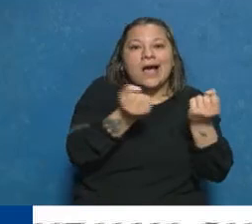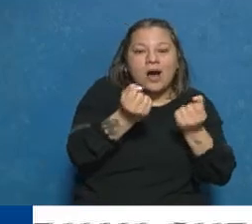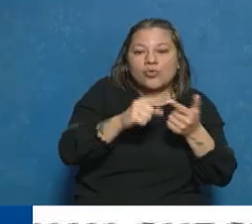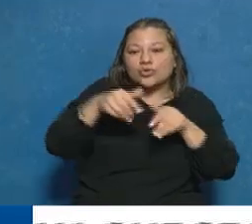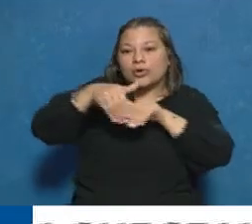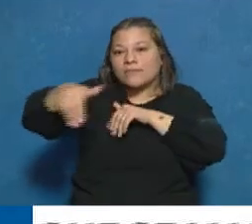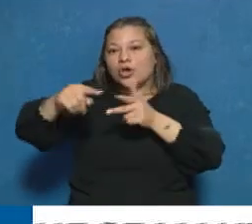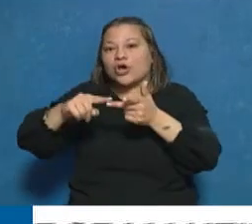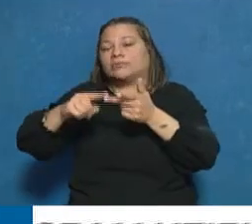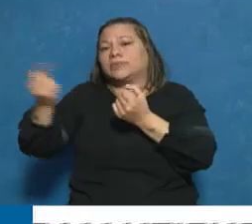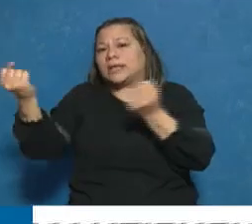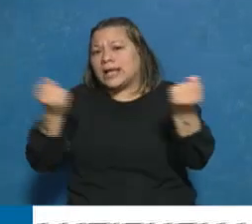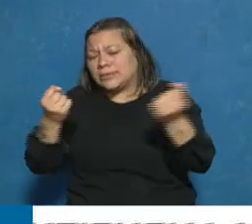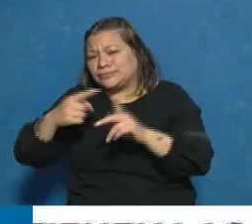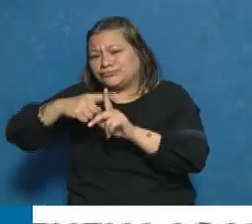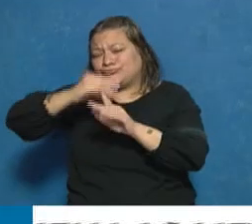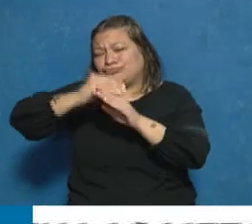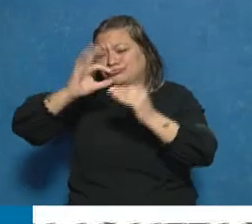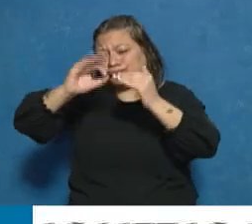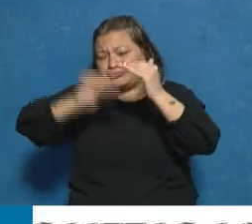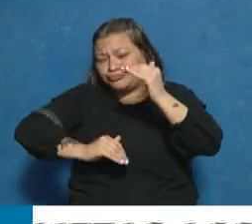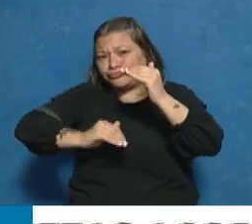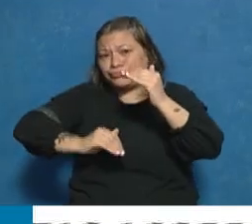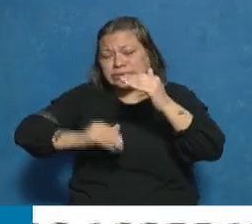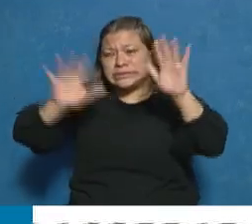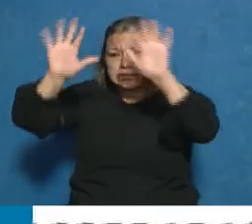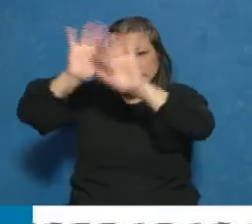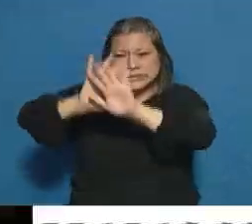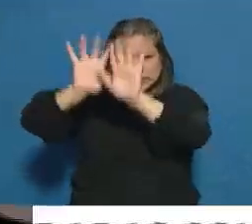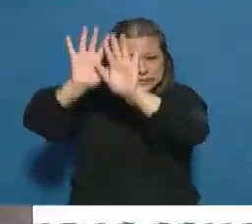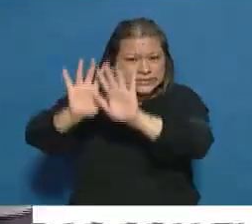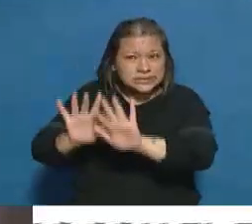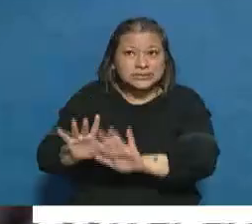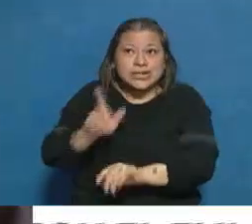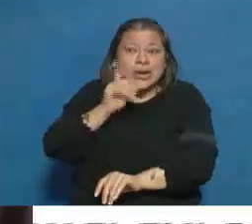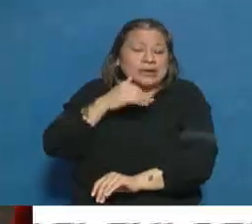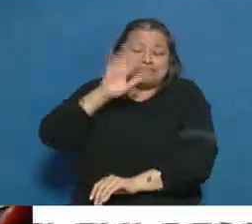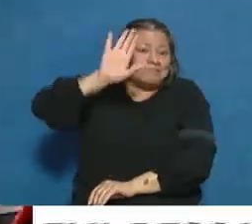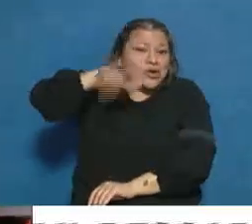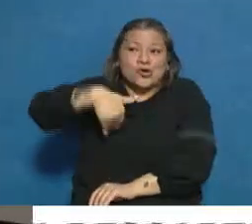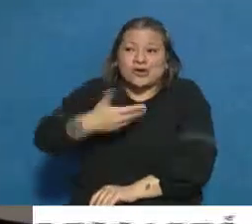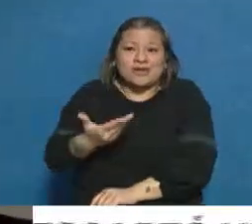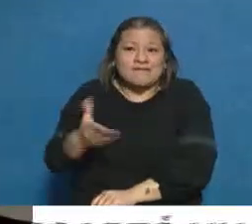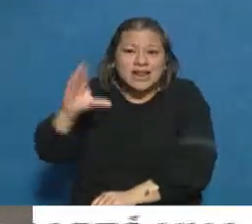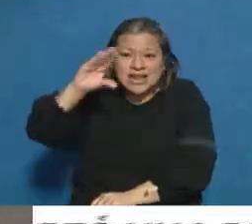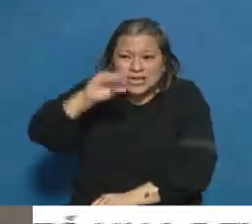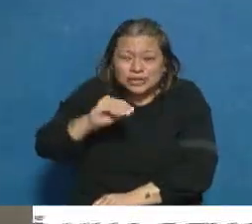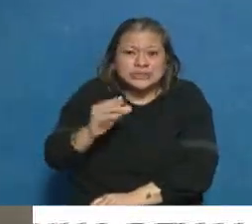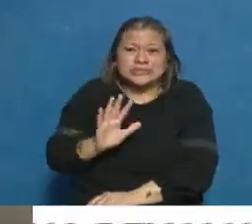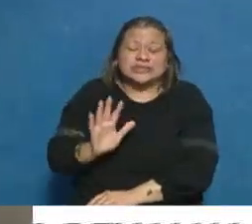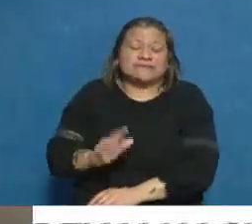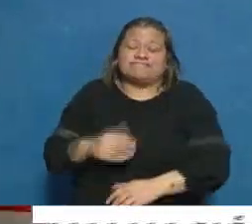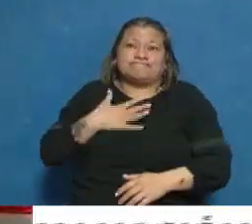camiones con temperaturas bajo cero de un intenso temporal de nieve horrible que te puedo decir pasar la noche de arriba